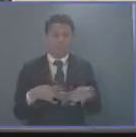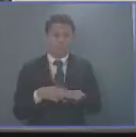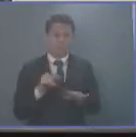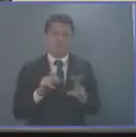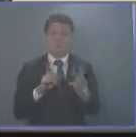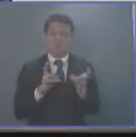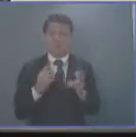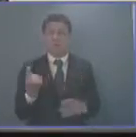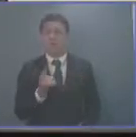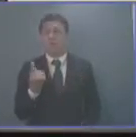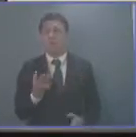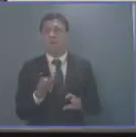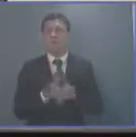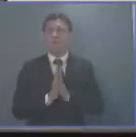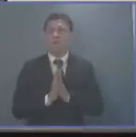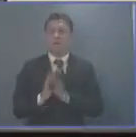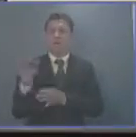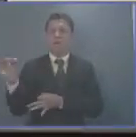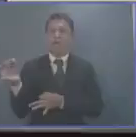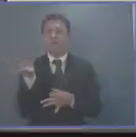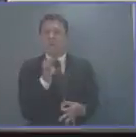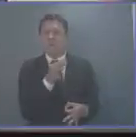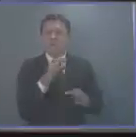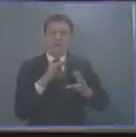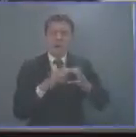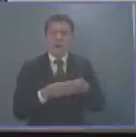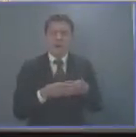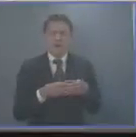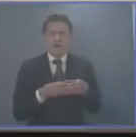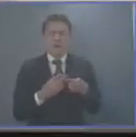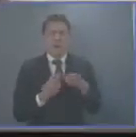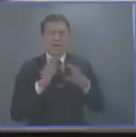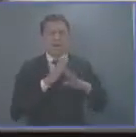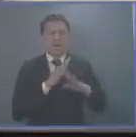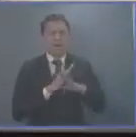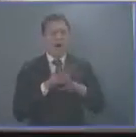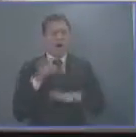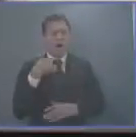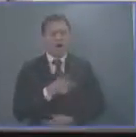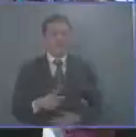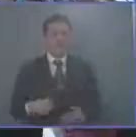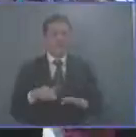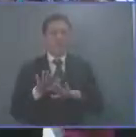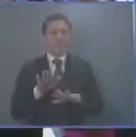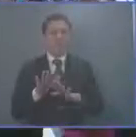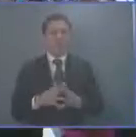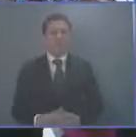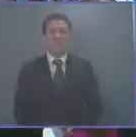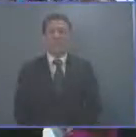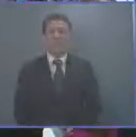y nada más pedir que pase a la comisión de defensa presidente gracias i